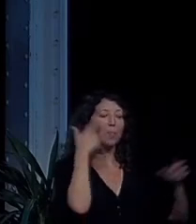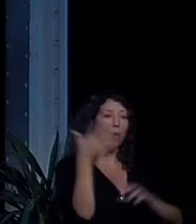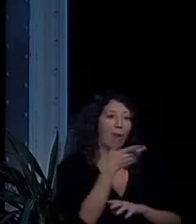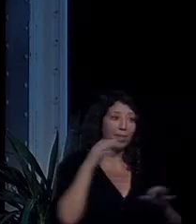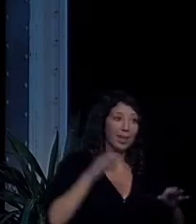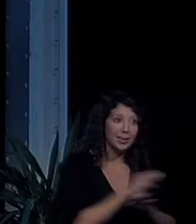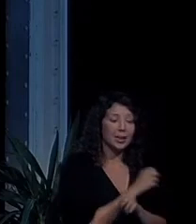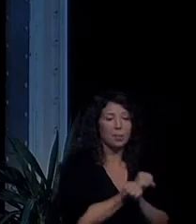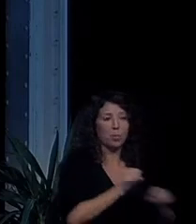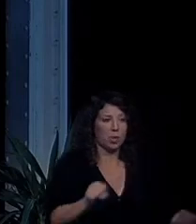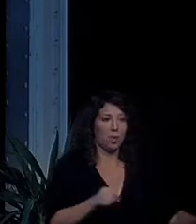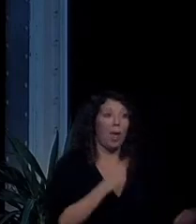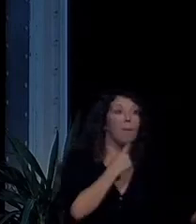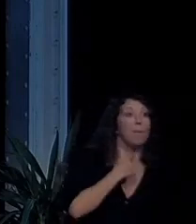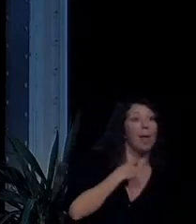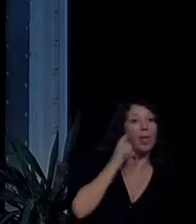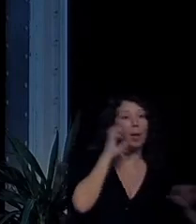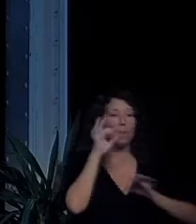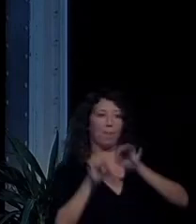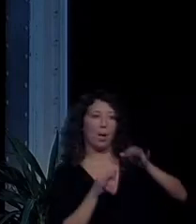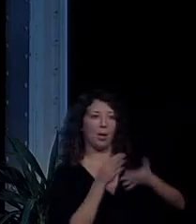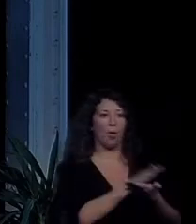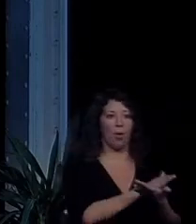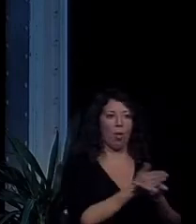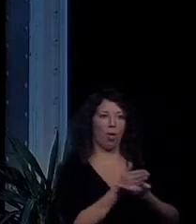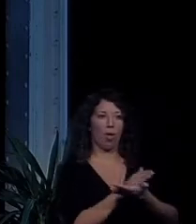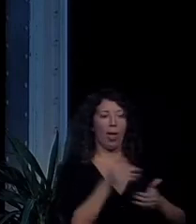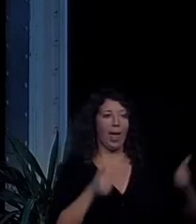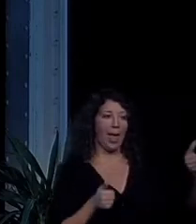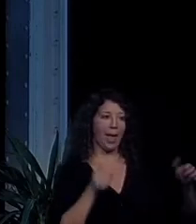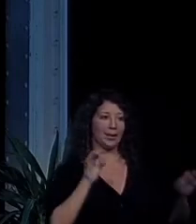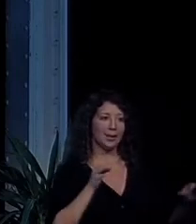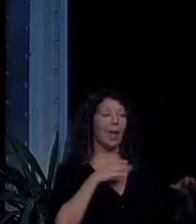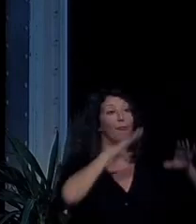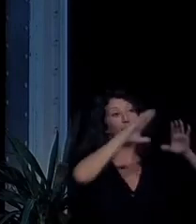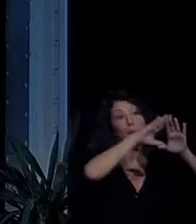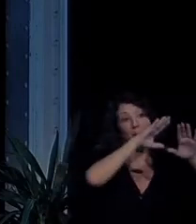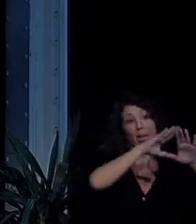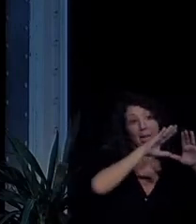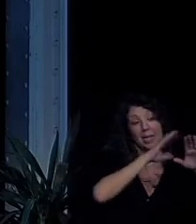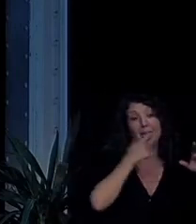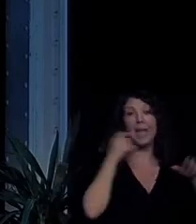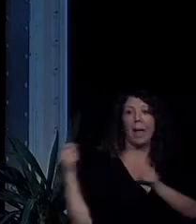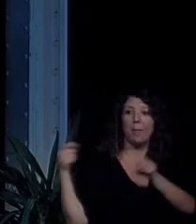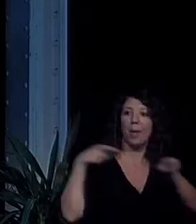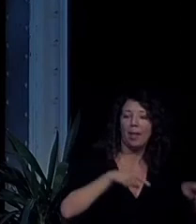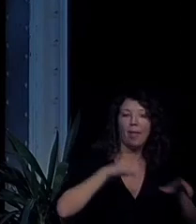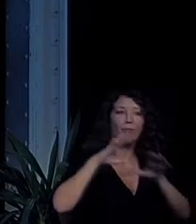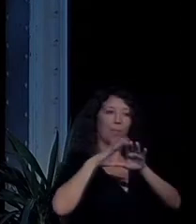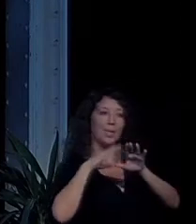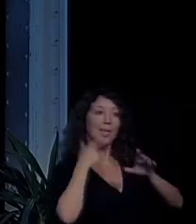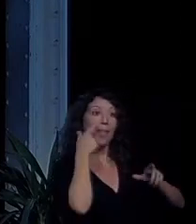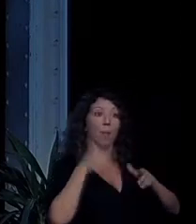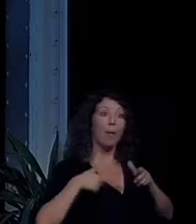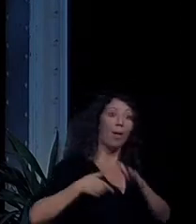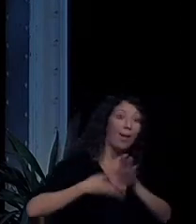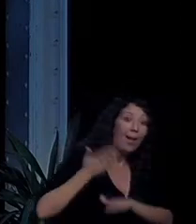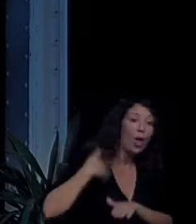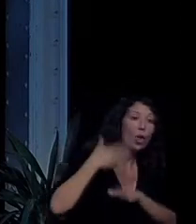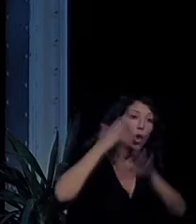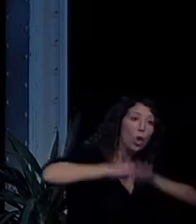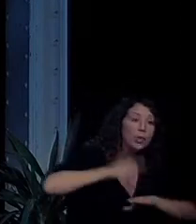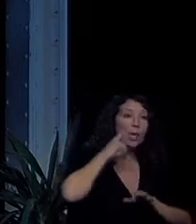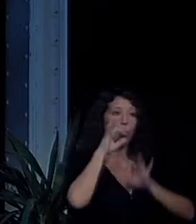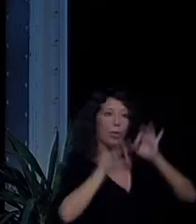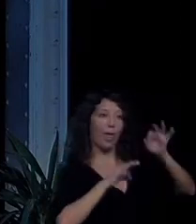el placer y el peligro, entre el peligro que está y no está. Si eres militante feminista es, pero soy militante feminista, así que tengo que salir por la noche, tengo que volver a